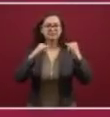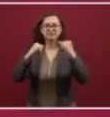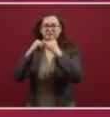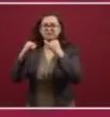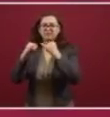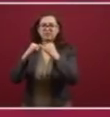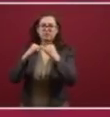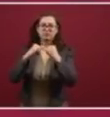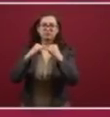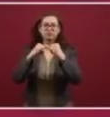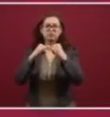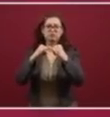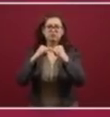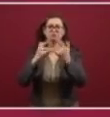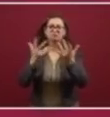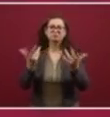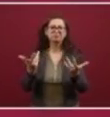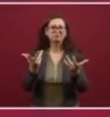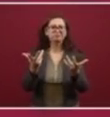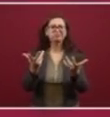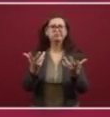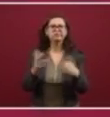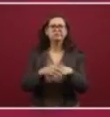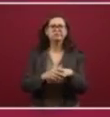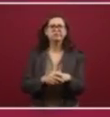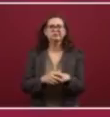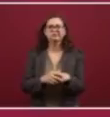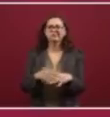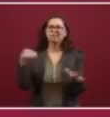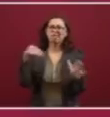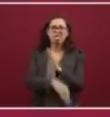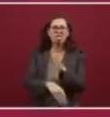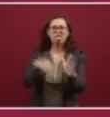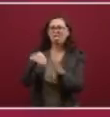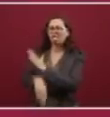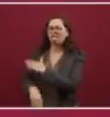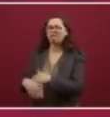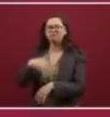quedaron muy echadas a perder.